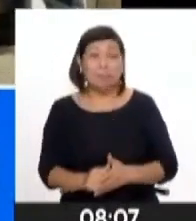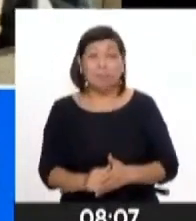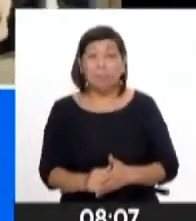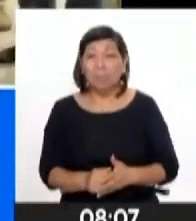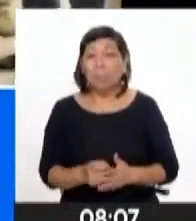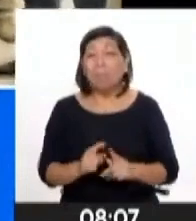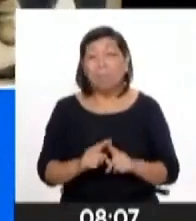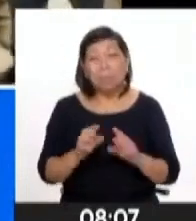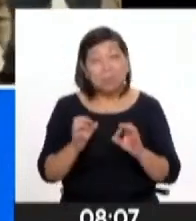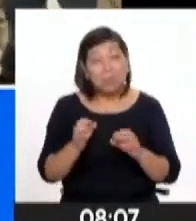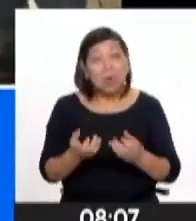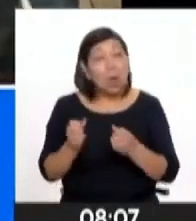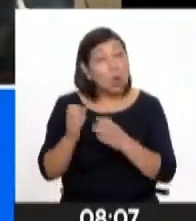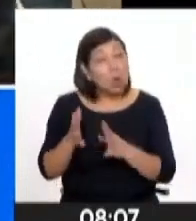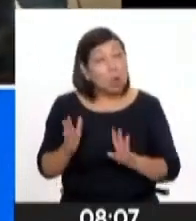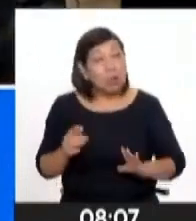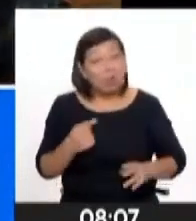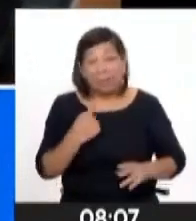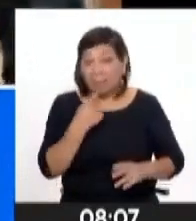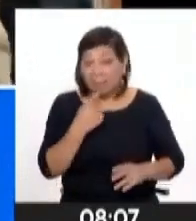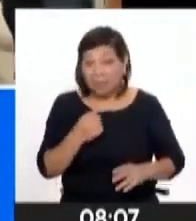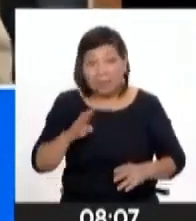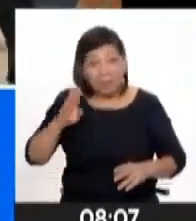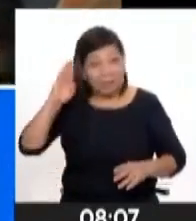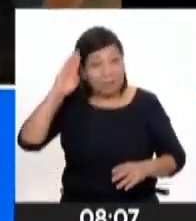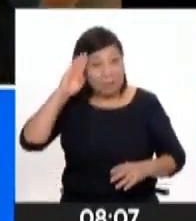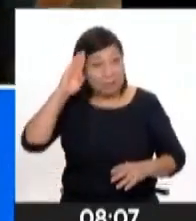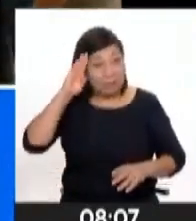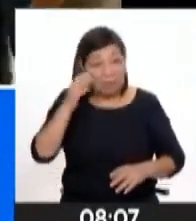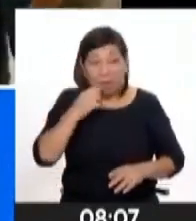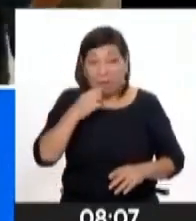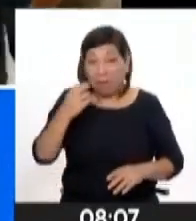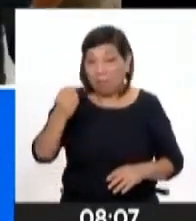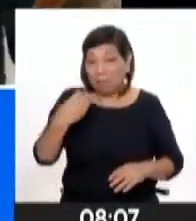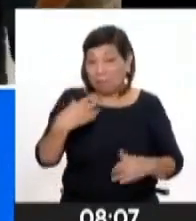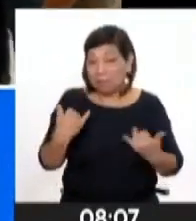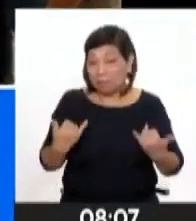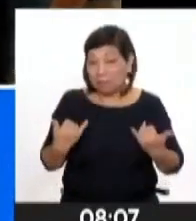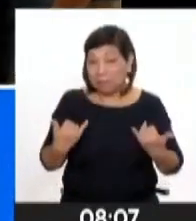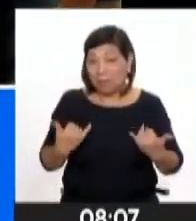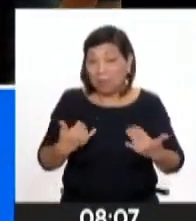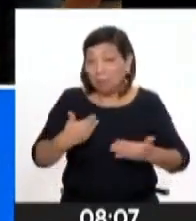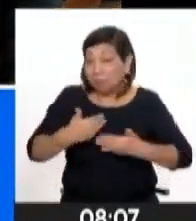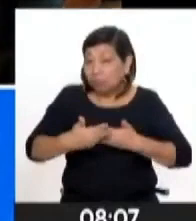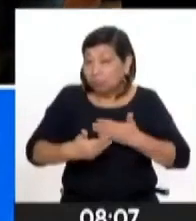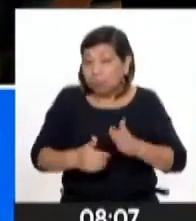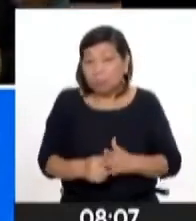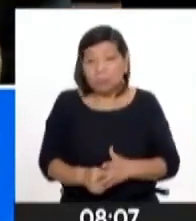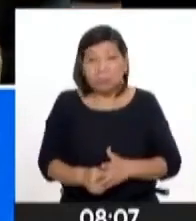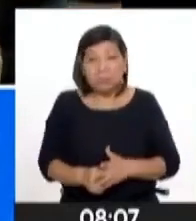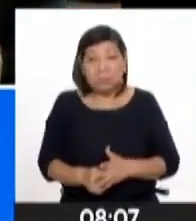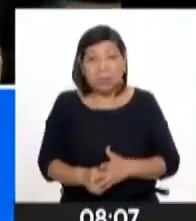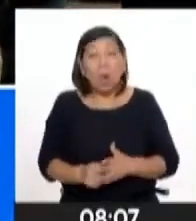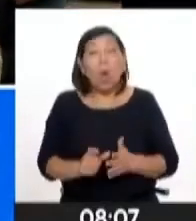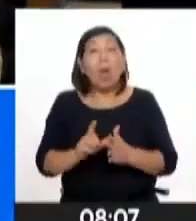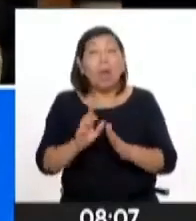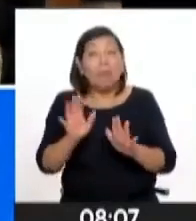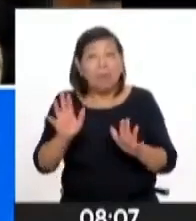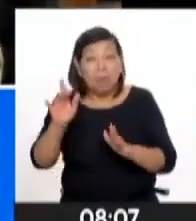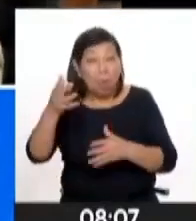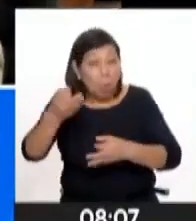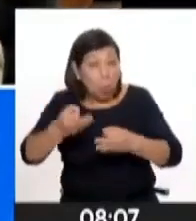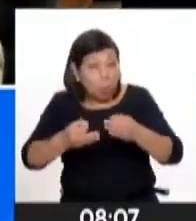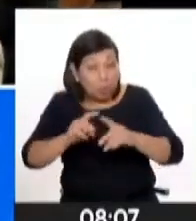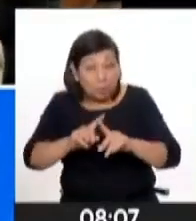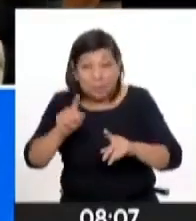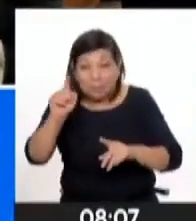con vida, conversando con Van der Sloot, afuera del restaurante Orange Stad. El neerlandés, de 17 años en